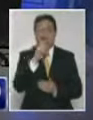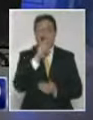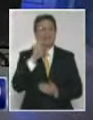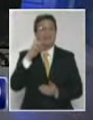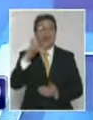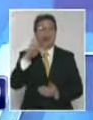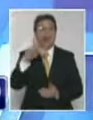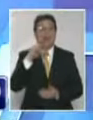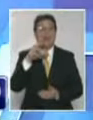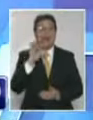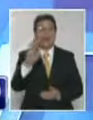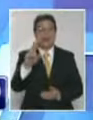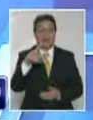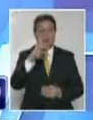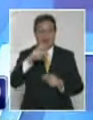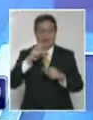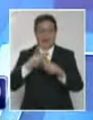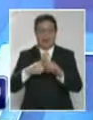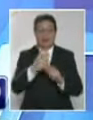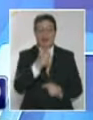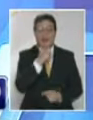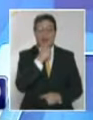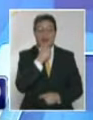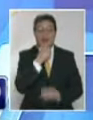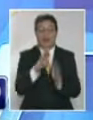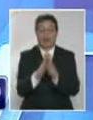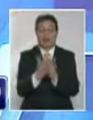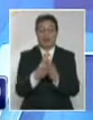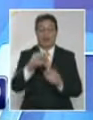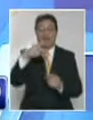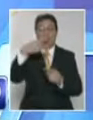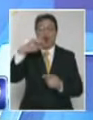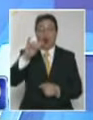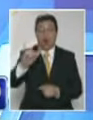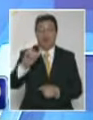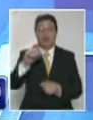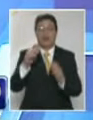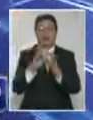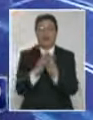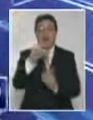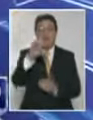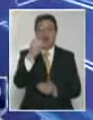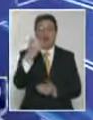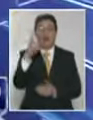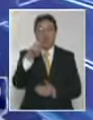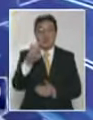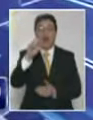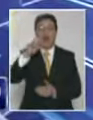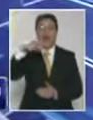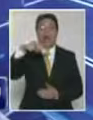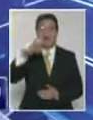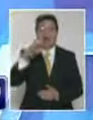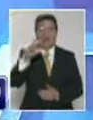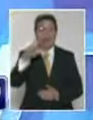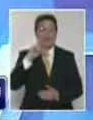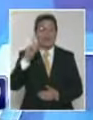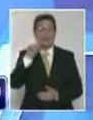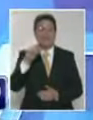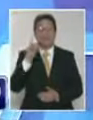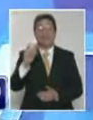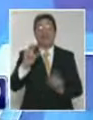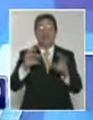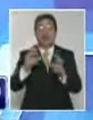está, Patricia? Ex periodista de la revista Hoy, de la revista Causa, de la revista Análisis, de Teleanálisis. ¿Eh? Radio Cooperativa. Y Radio